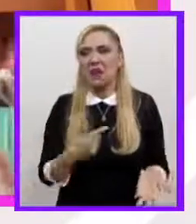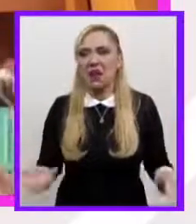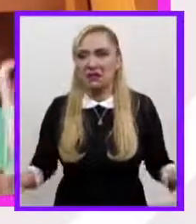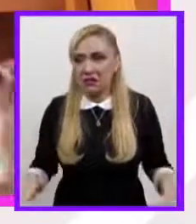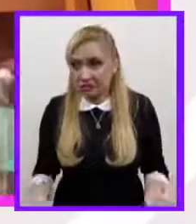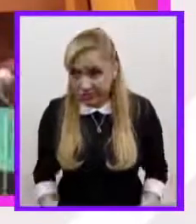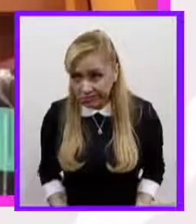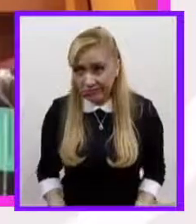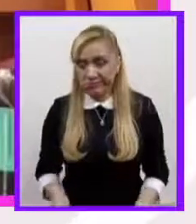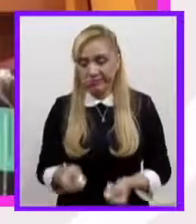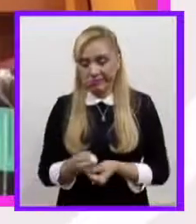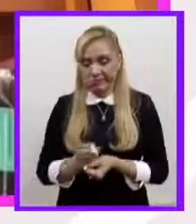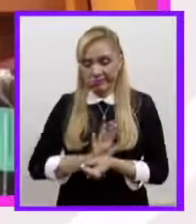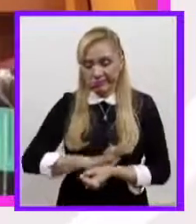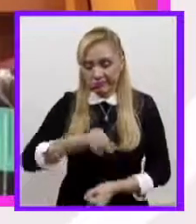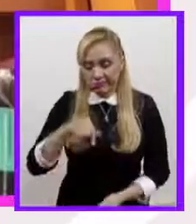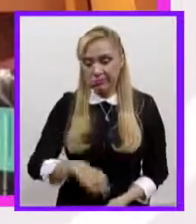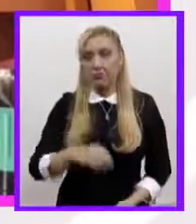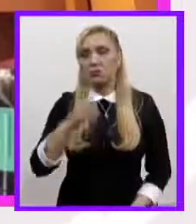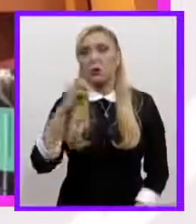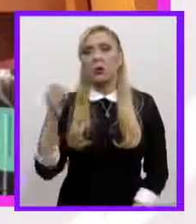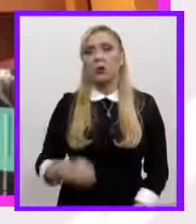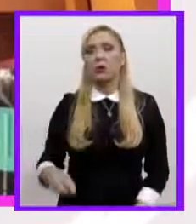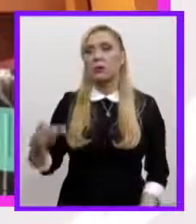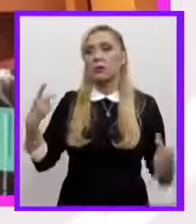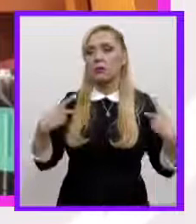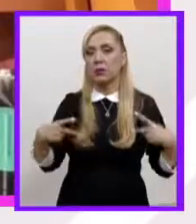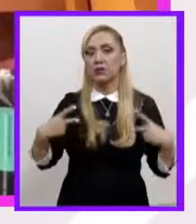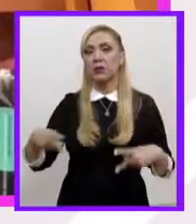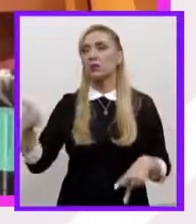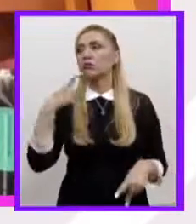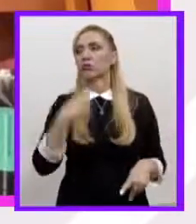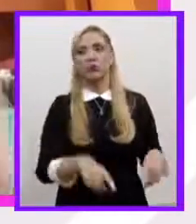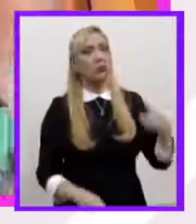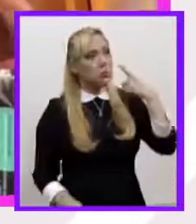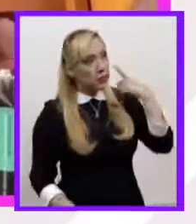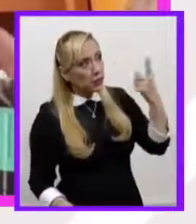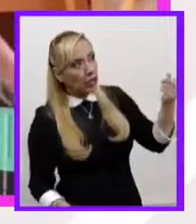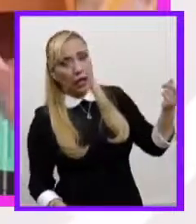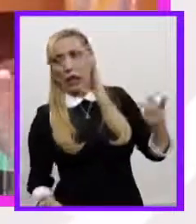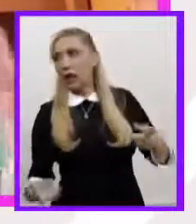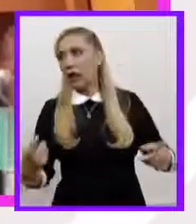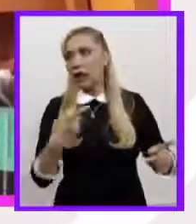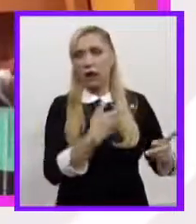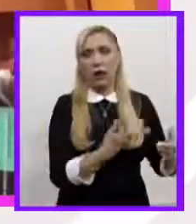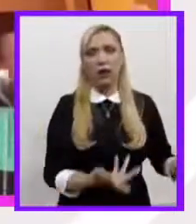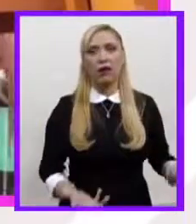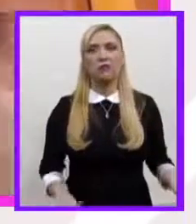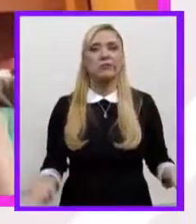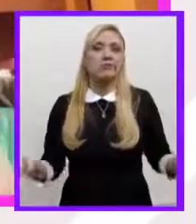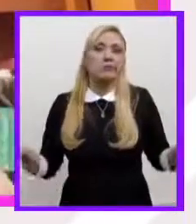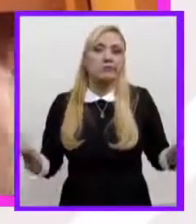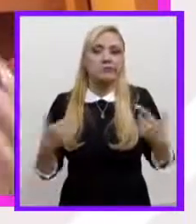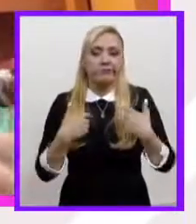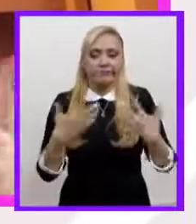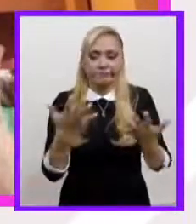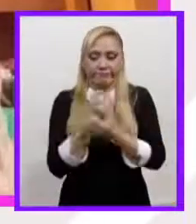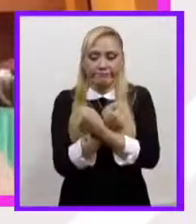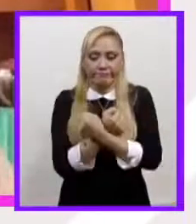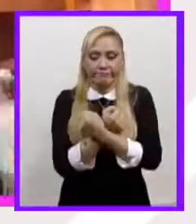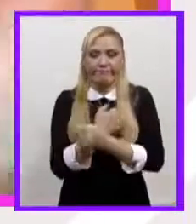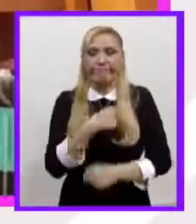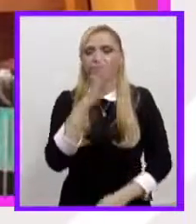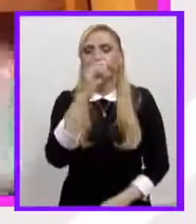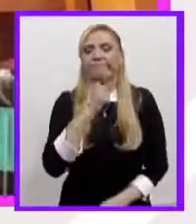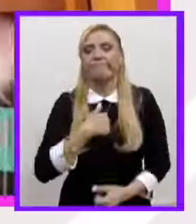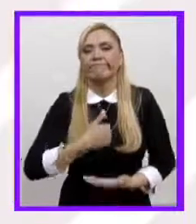instancias como COPRED, porque pues aunque nos denuncien a la persona que pasó o que hizo, pues realmente no tenemos herramientas para